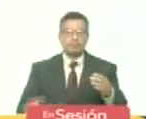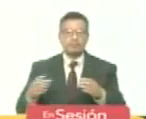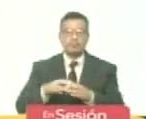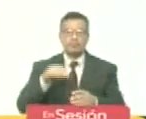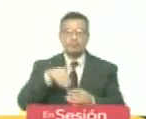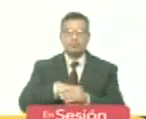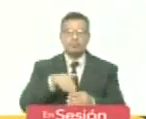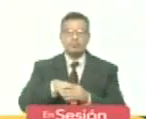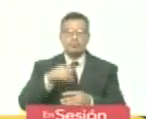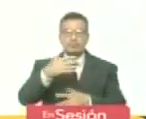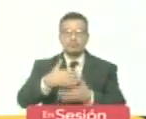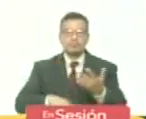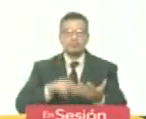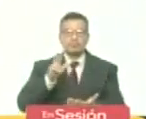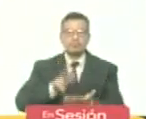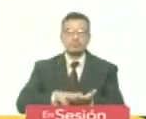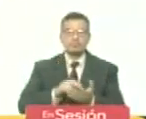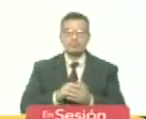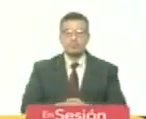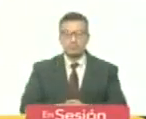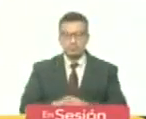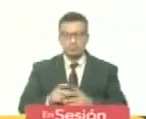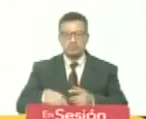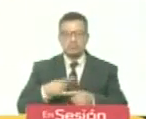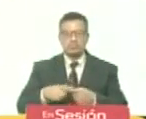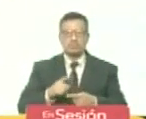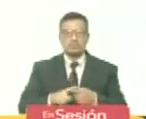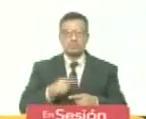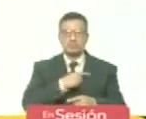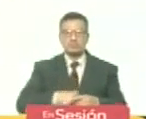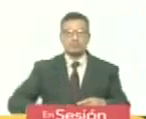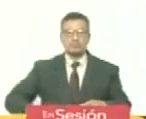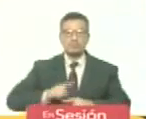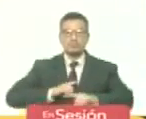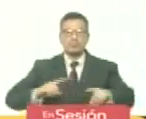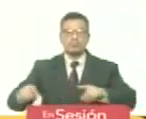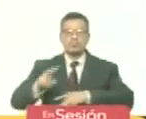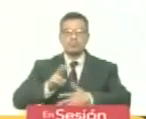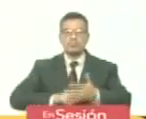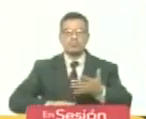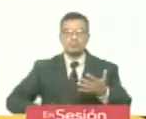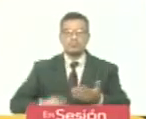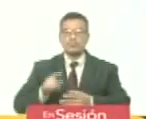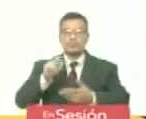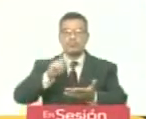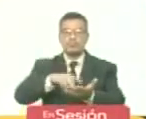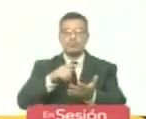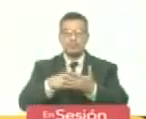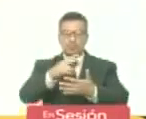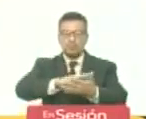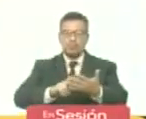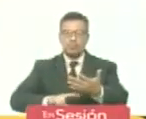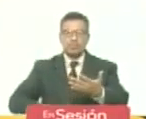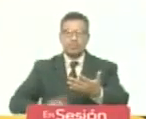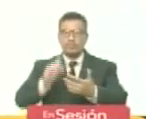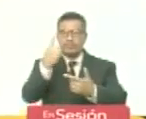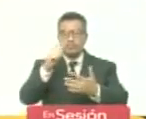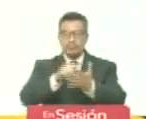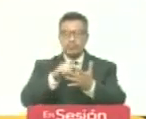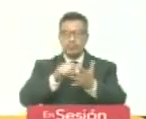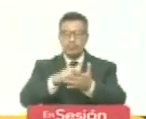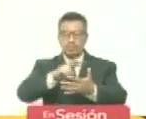votación, resultó aprobada. Acto seguido, el presidente ordenó dar lectura a la cuenta. Se leyó el primer punto